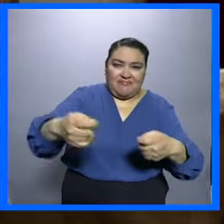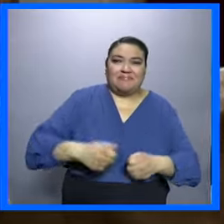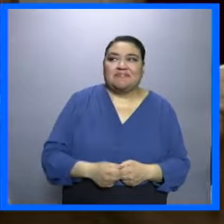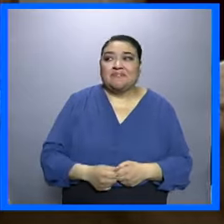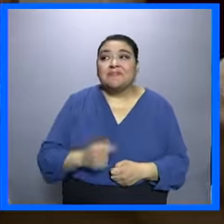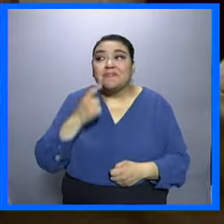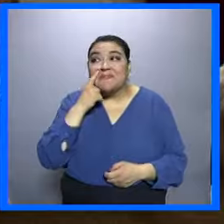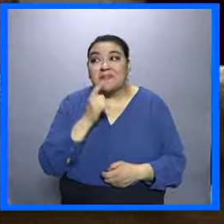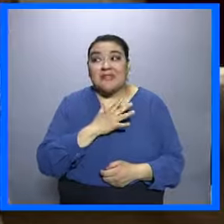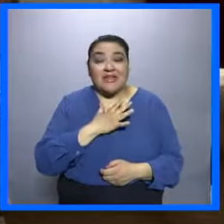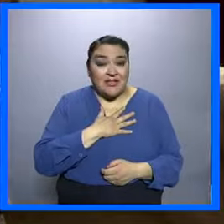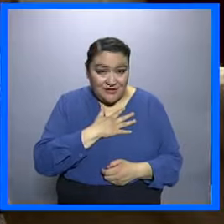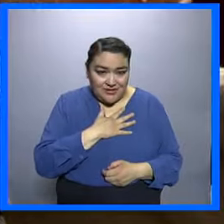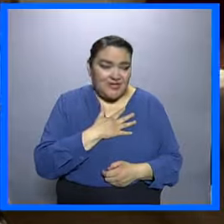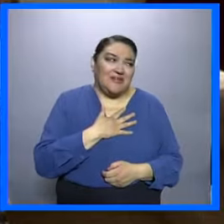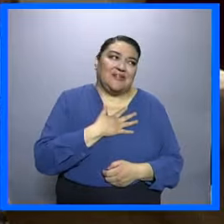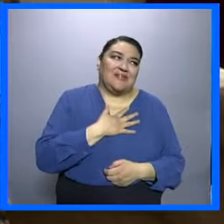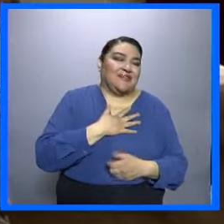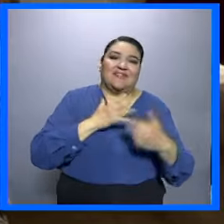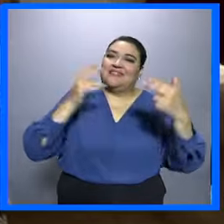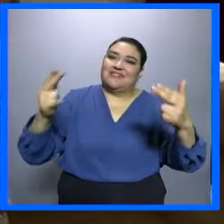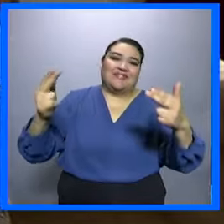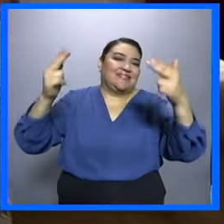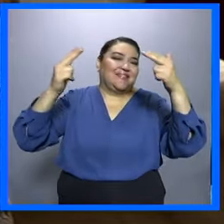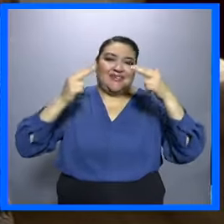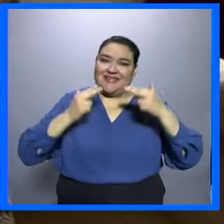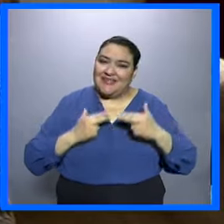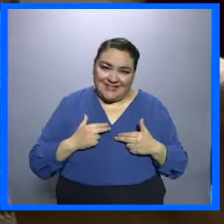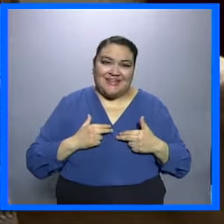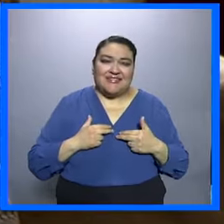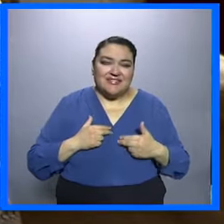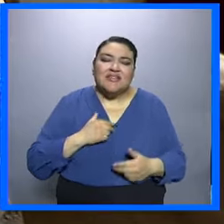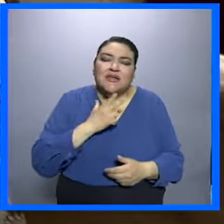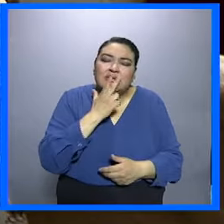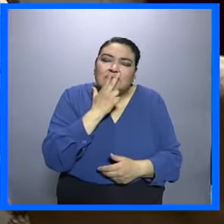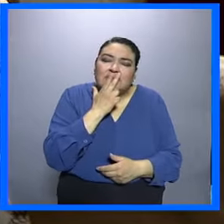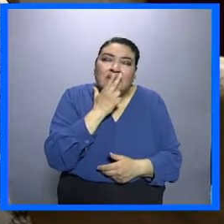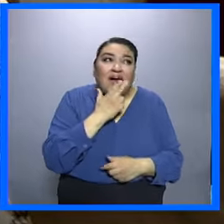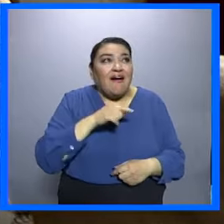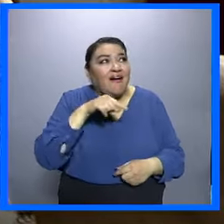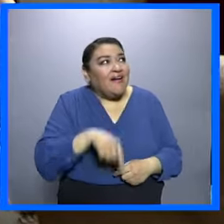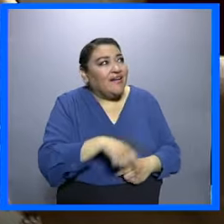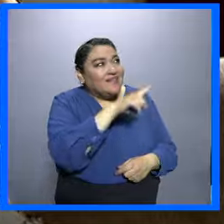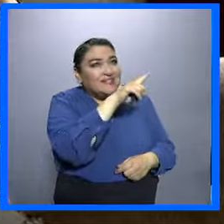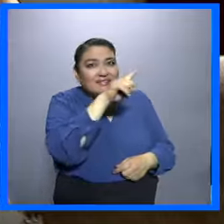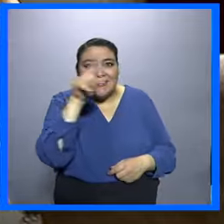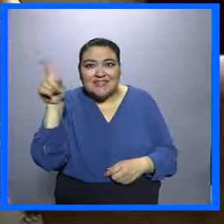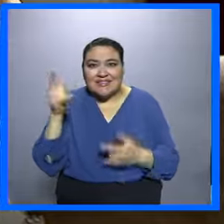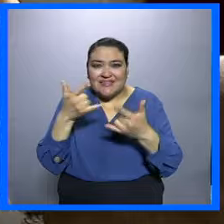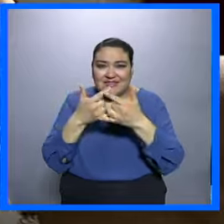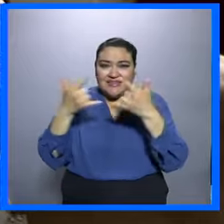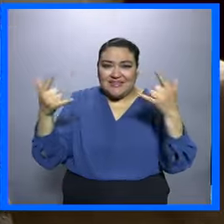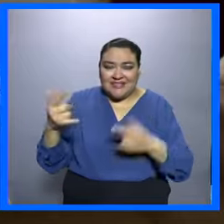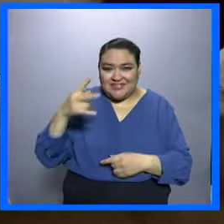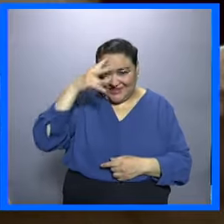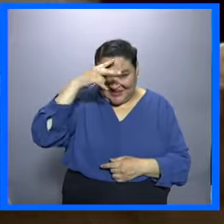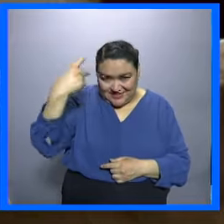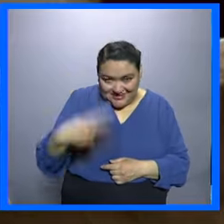mí significa un gran legado que se sintetiza aquí, la historia de nuestros